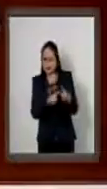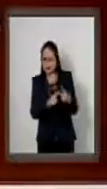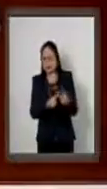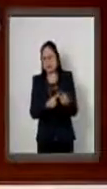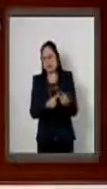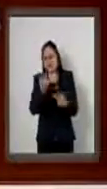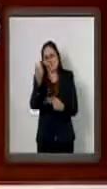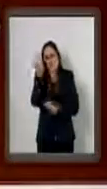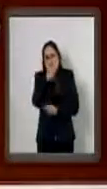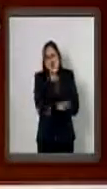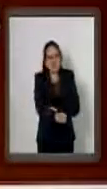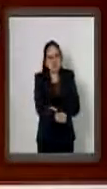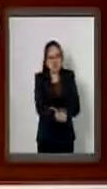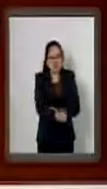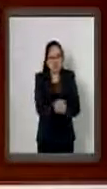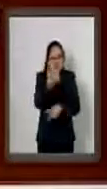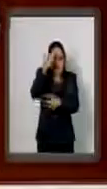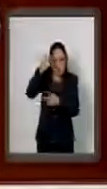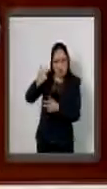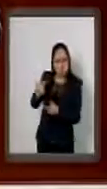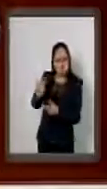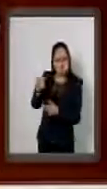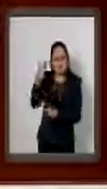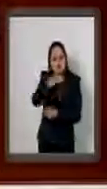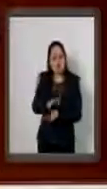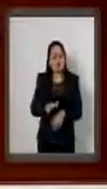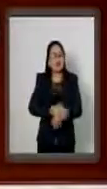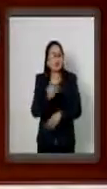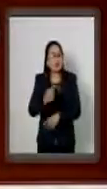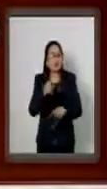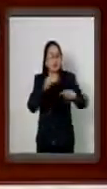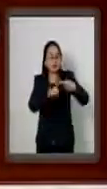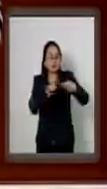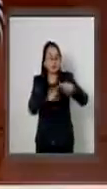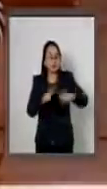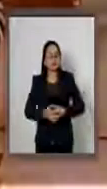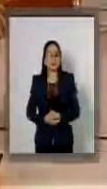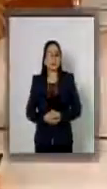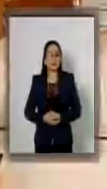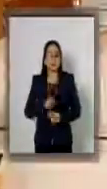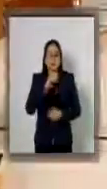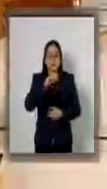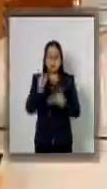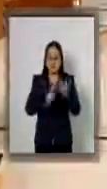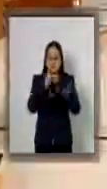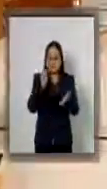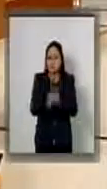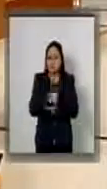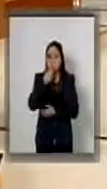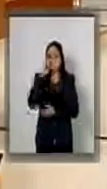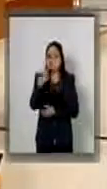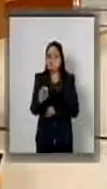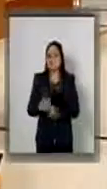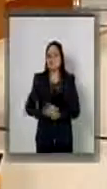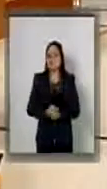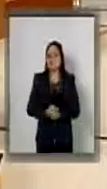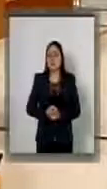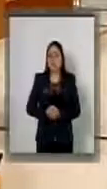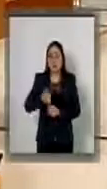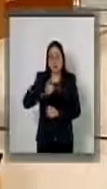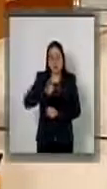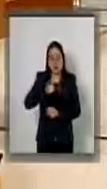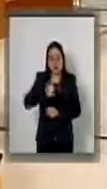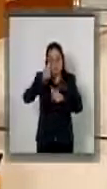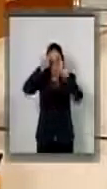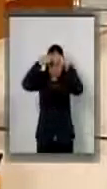falaces en sus argumentos. Primero, la ley perpetúa el uso del Ejército y la